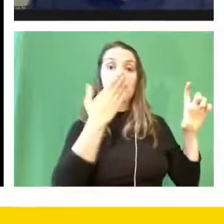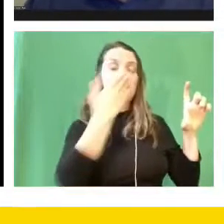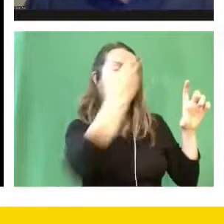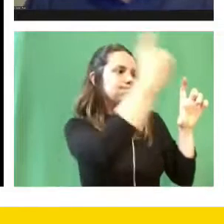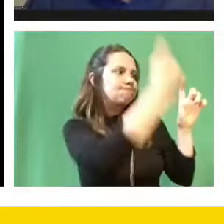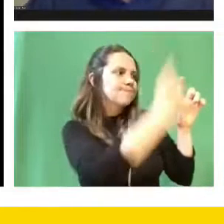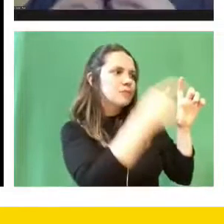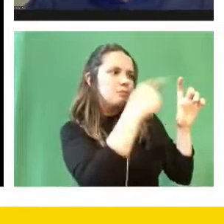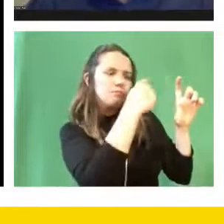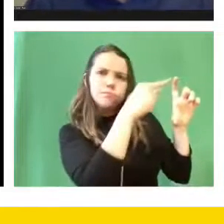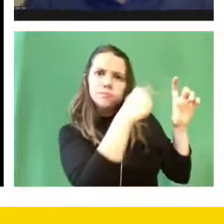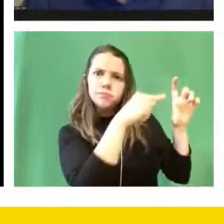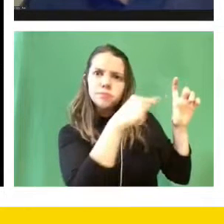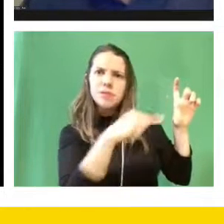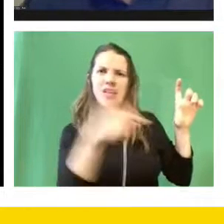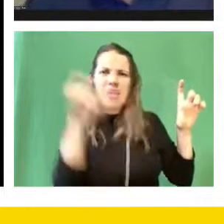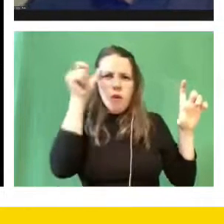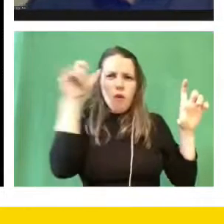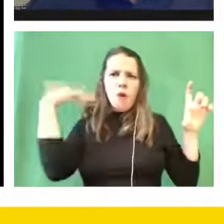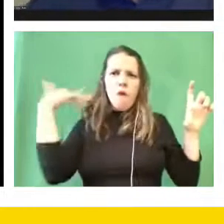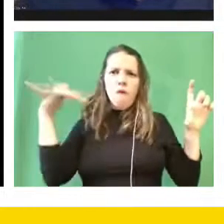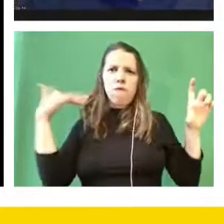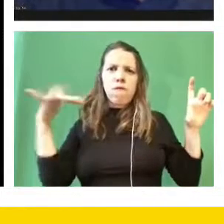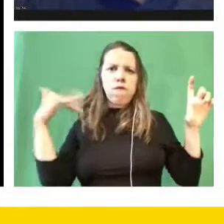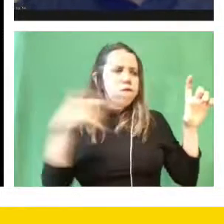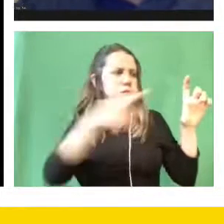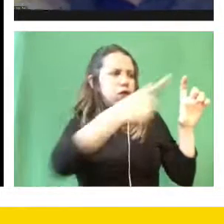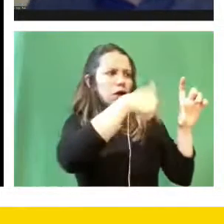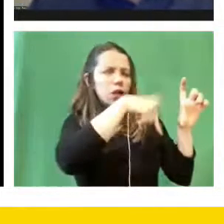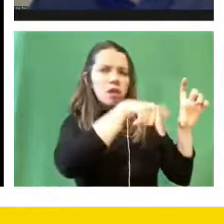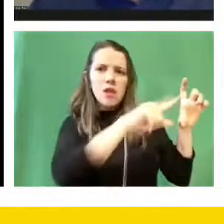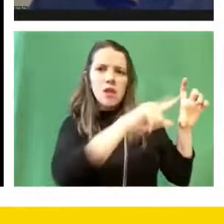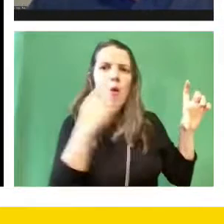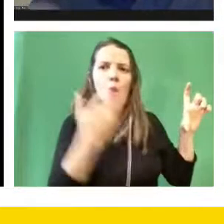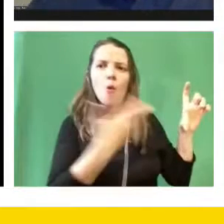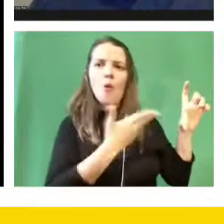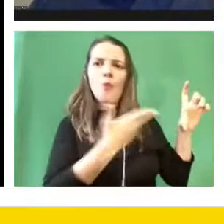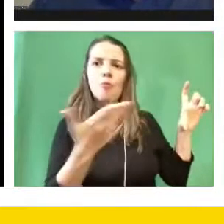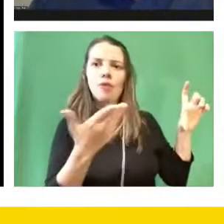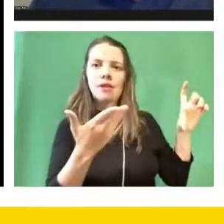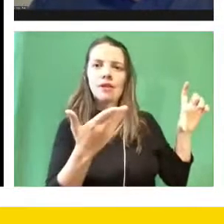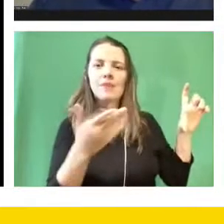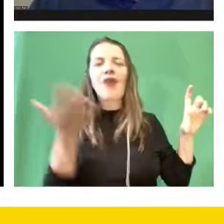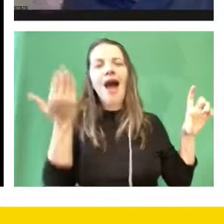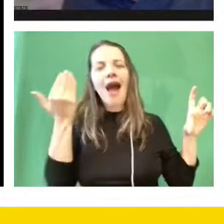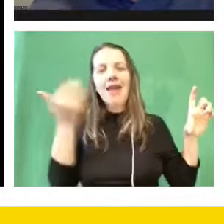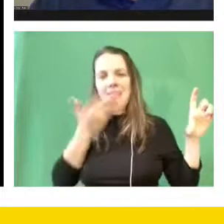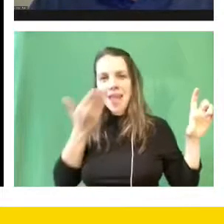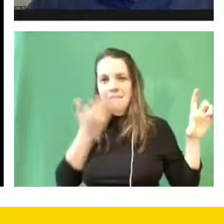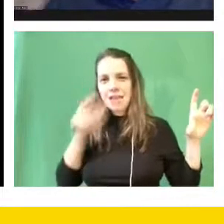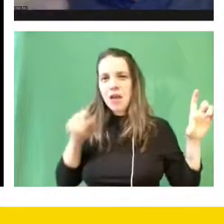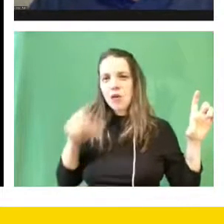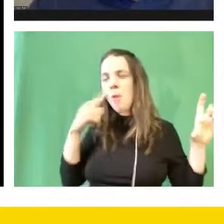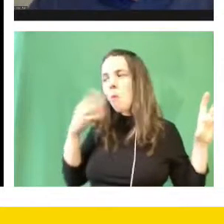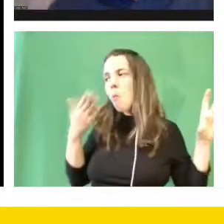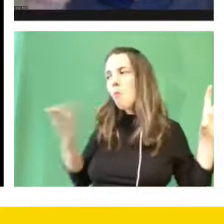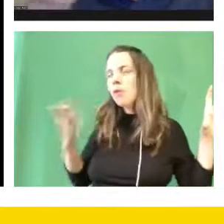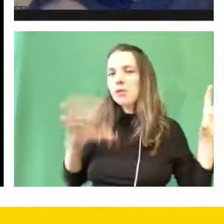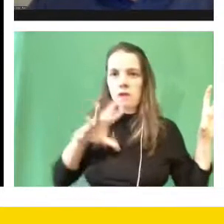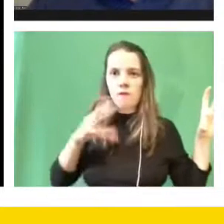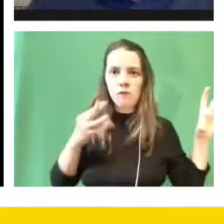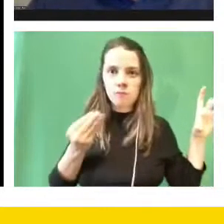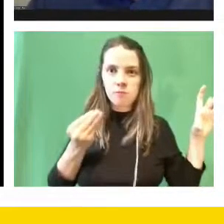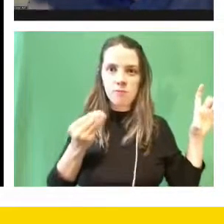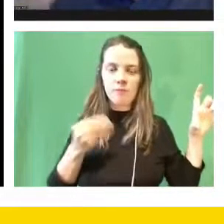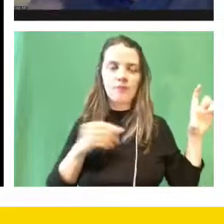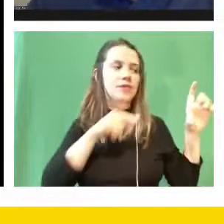uno que está aquí en la lámina y otro que yo voy a decir, pero que de alguna manera ya he relatado. Primero, el plan de emergencia se tiene que coordinar con